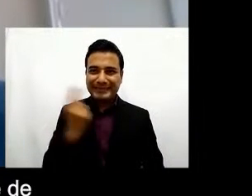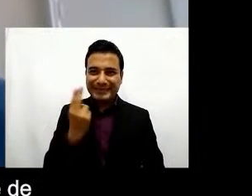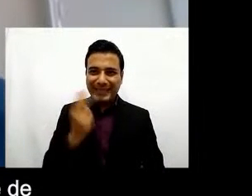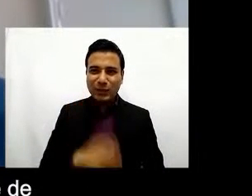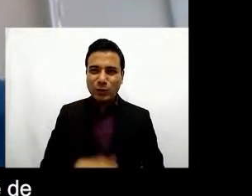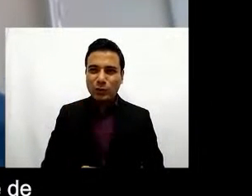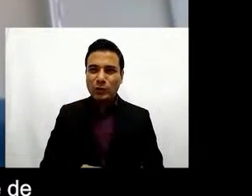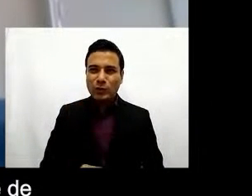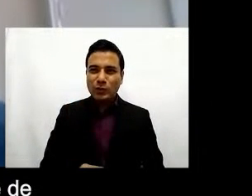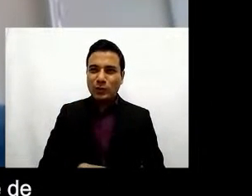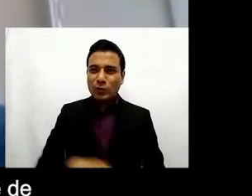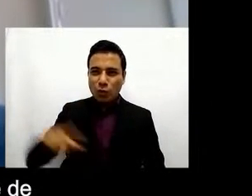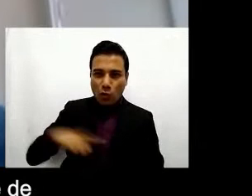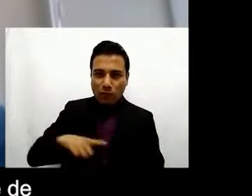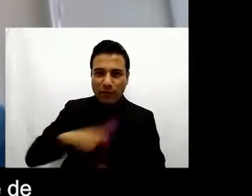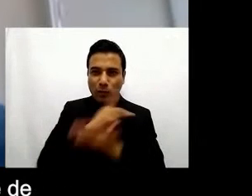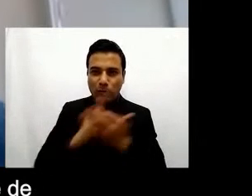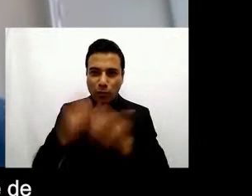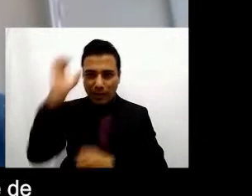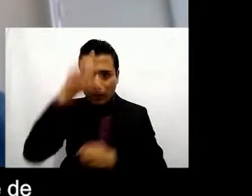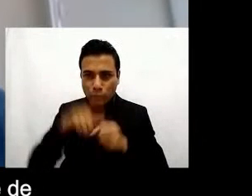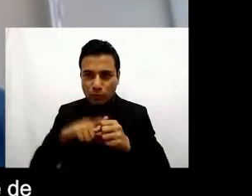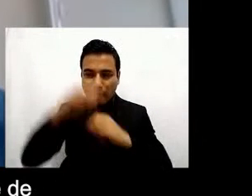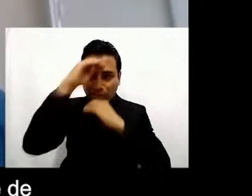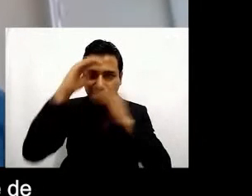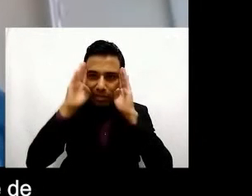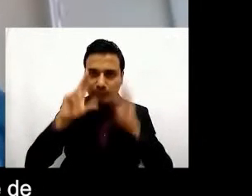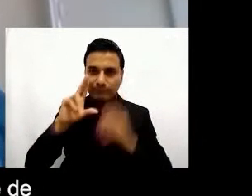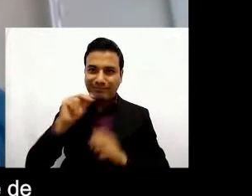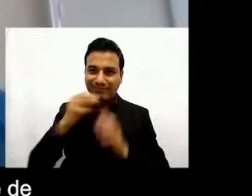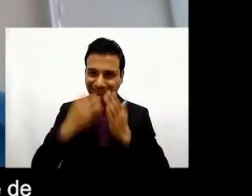digamos, estimulante hacia actores no